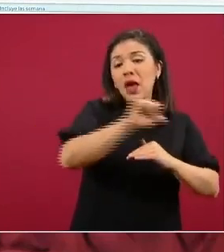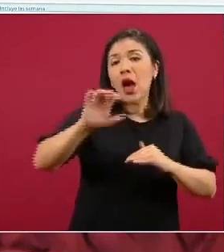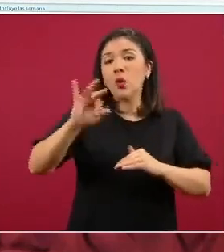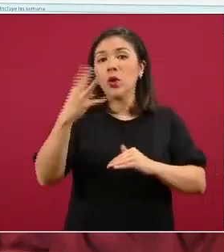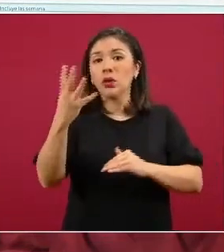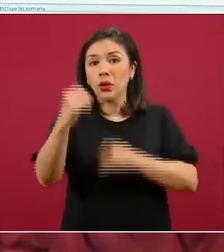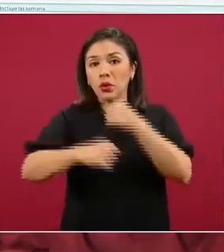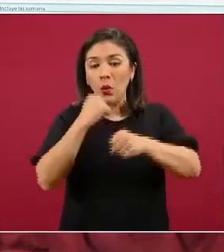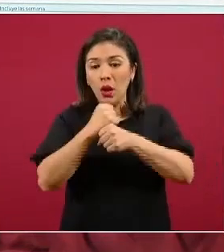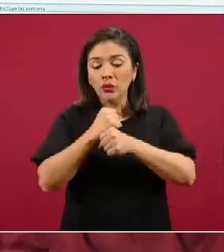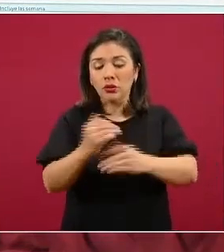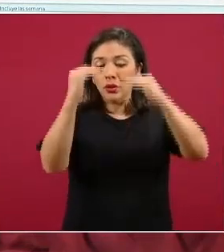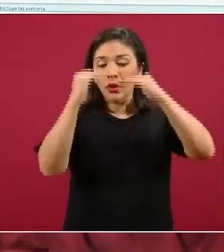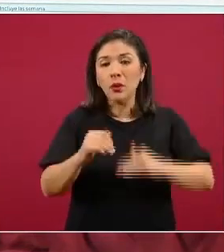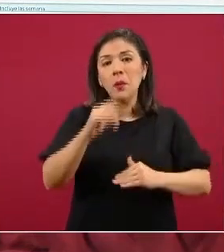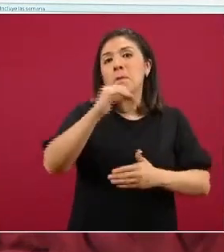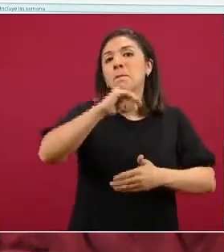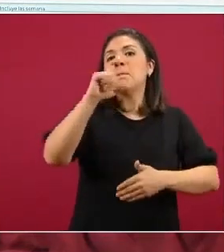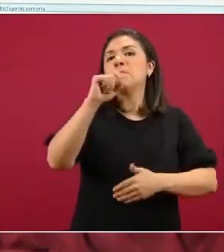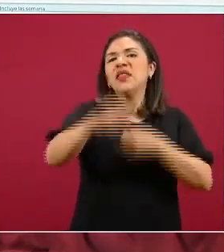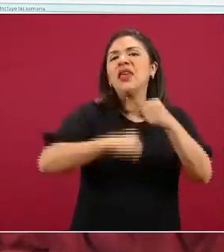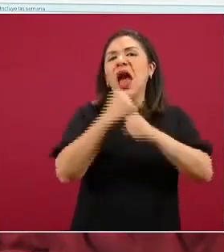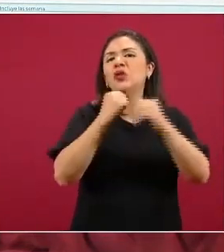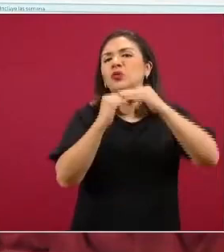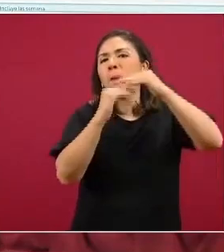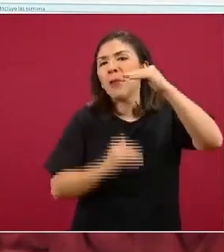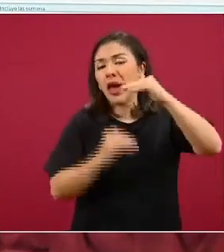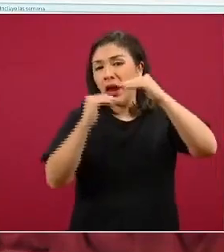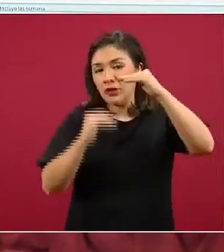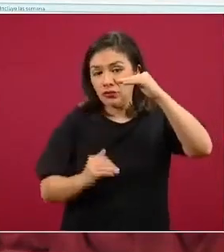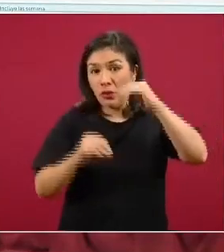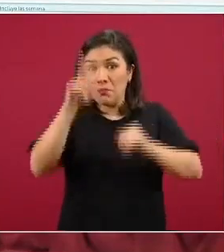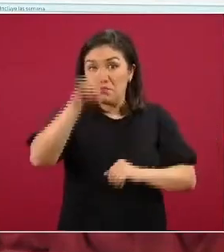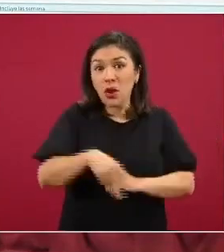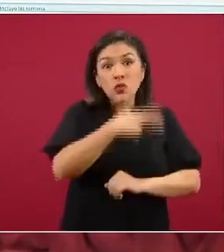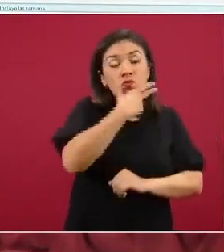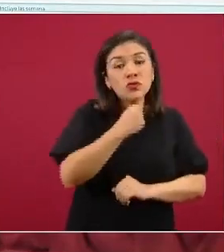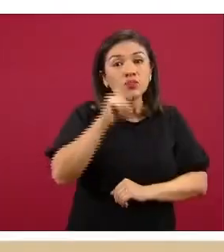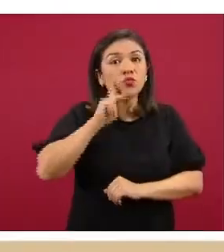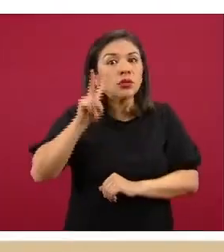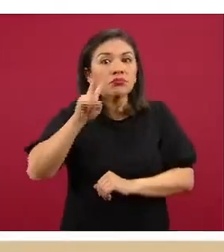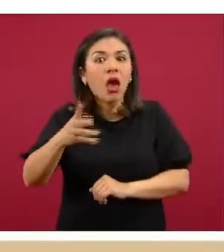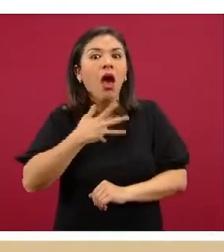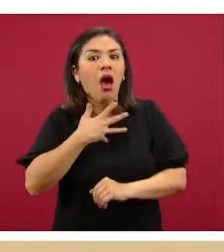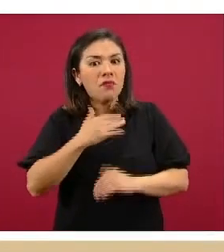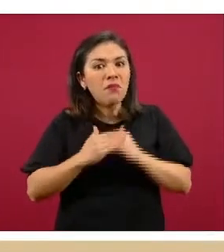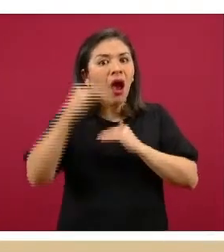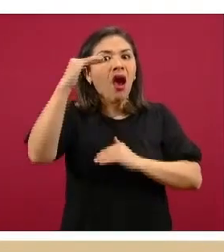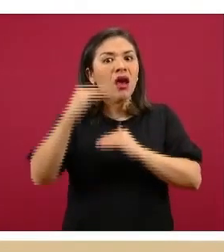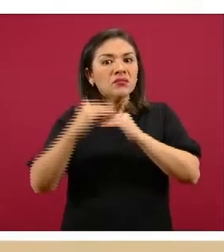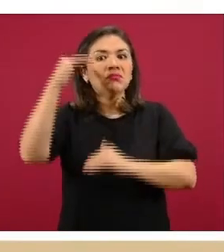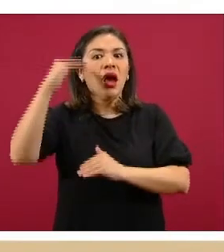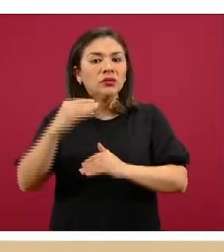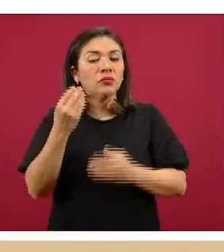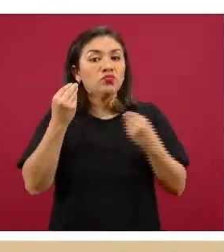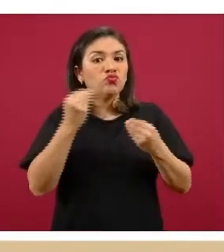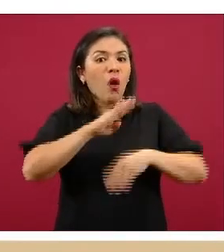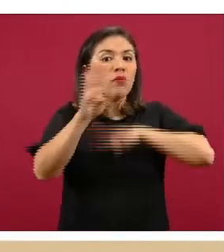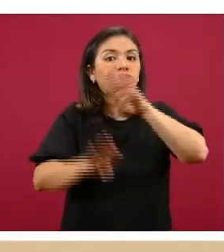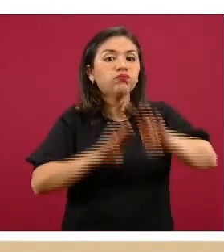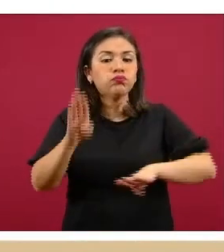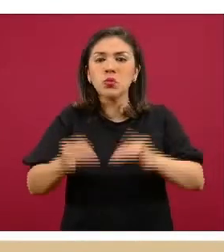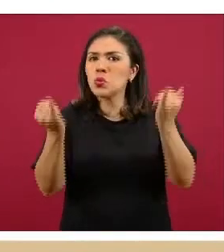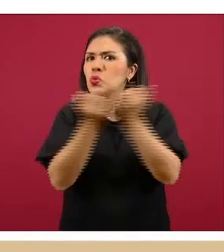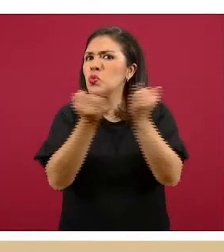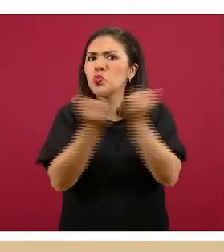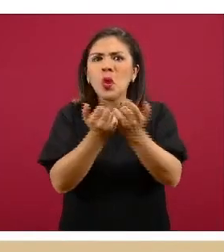de 20 años. Y realmente tanto en hombres como en mujeres hemos tenido excesos de mortalidad, tanto en los